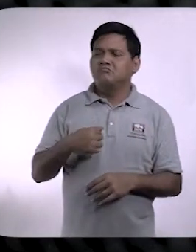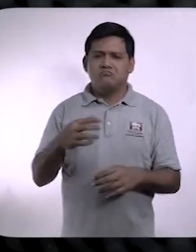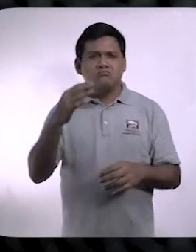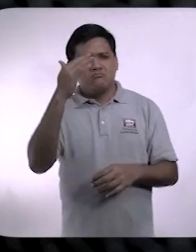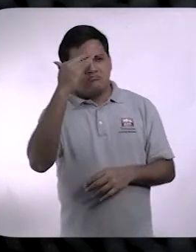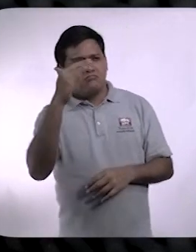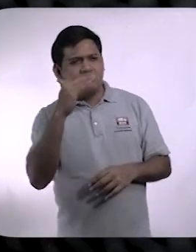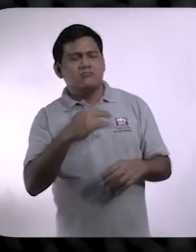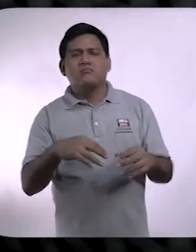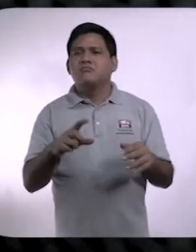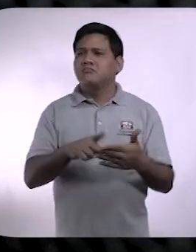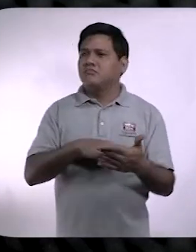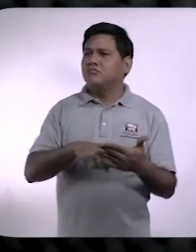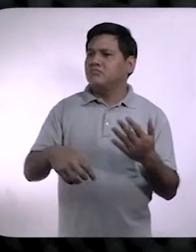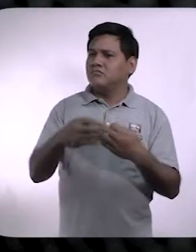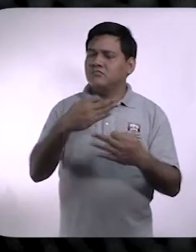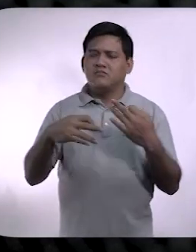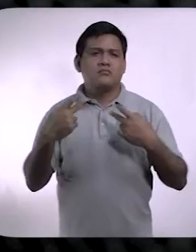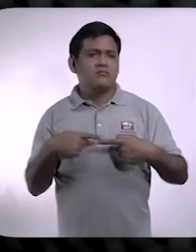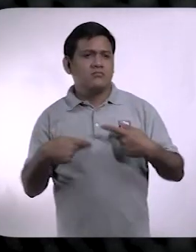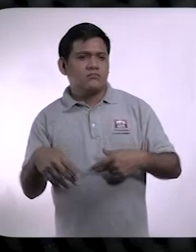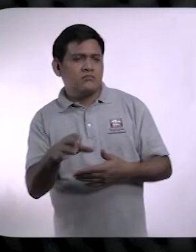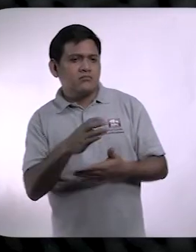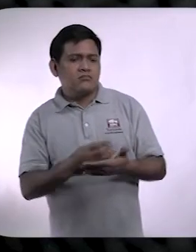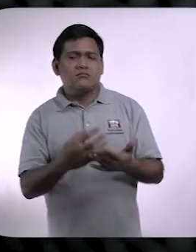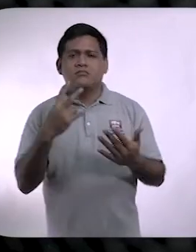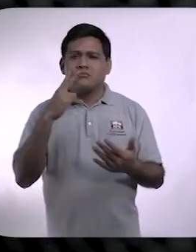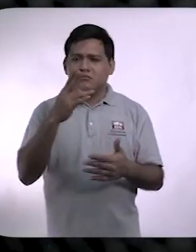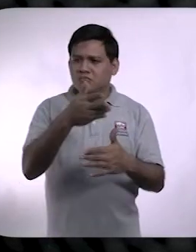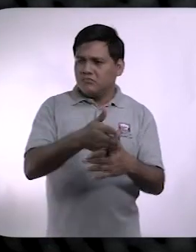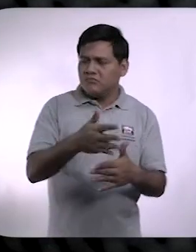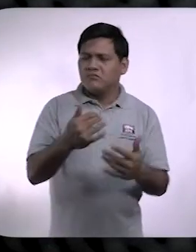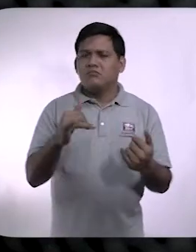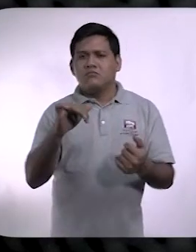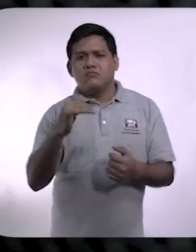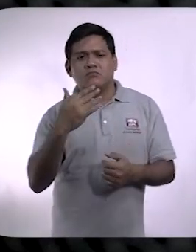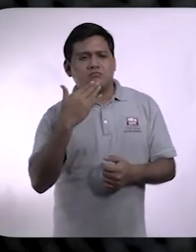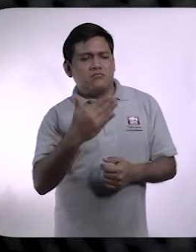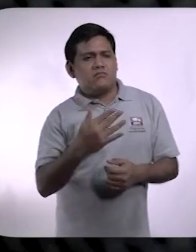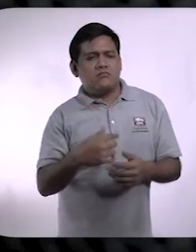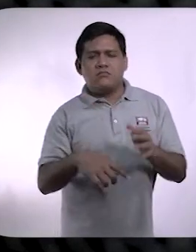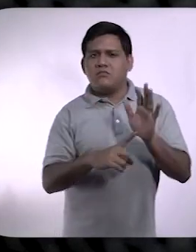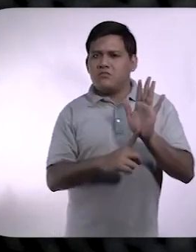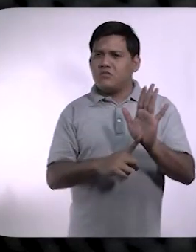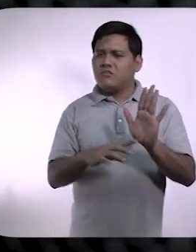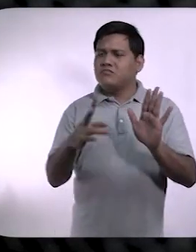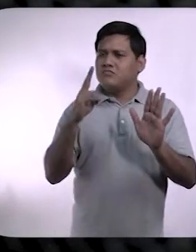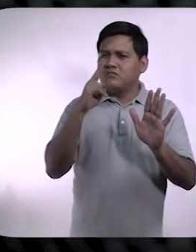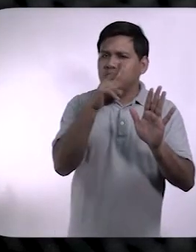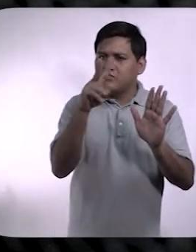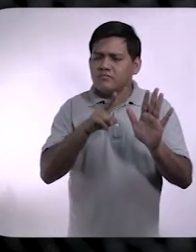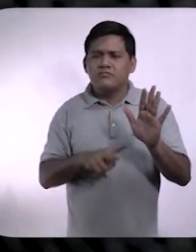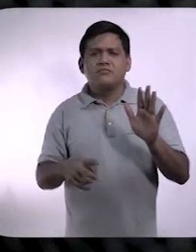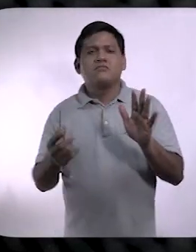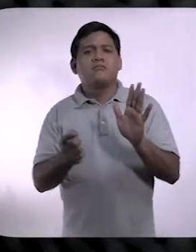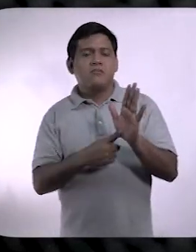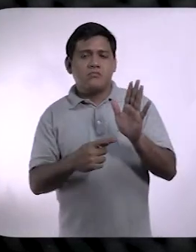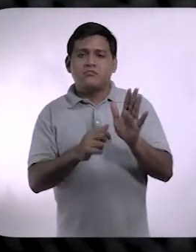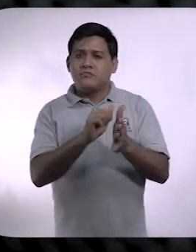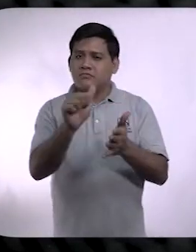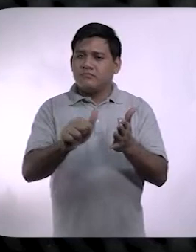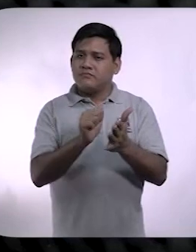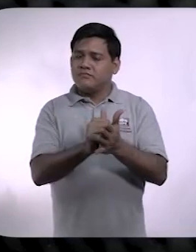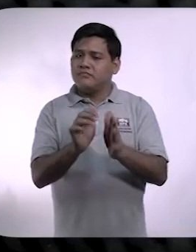demás personas que van a emitir su voto, pero sí que le demos una ojeada tal vez para que veamos esta boleta que ha